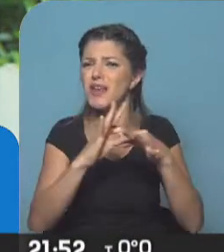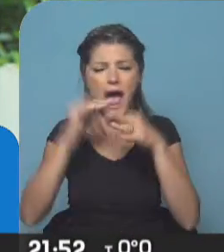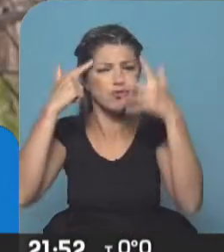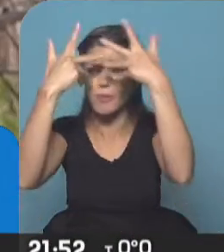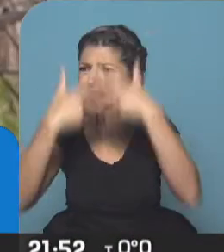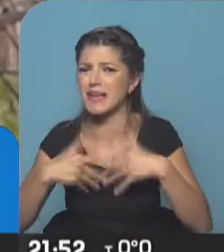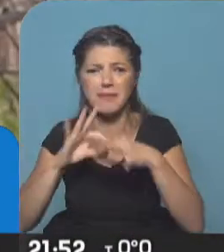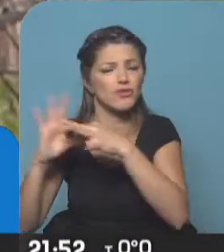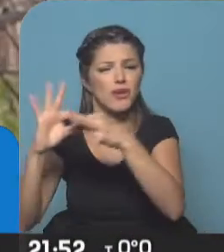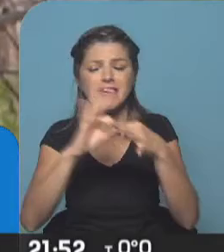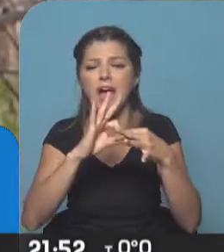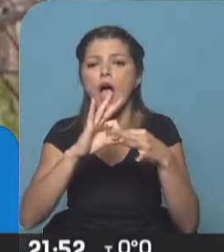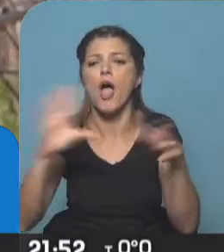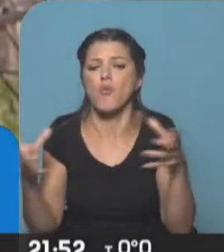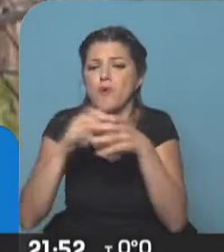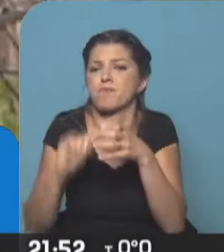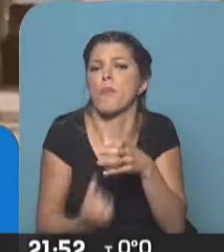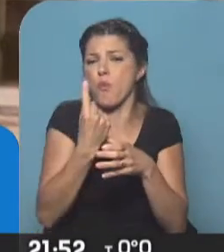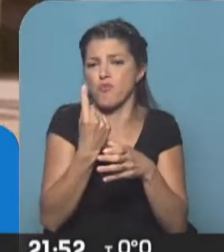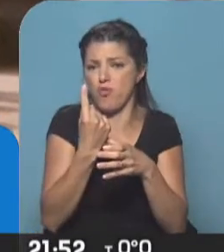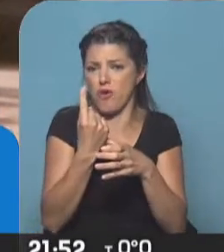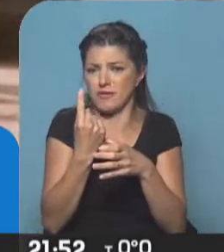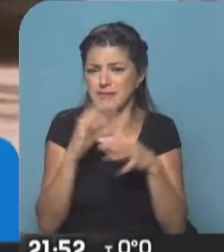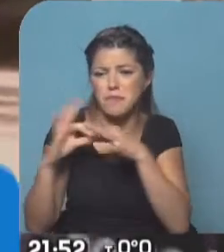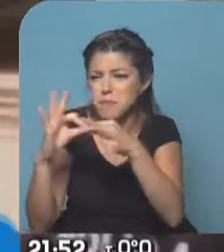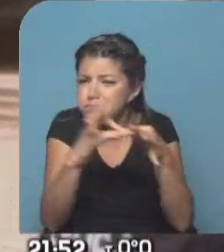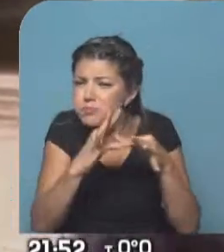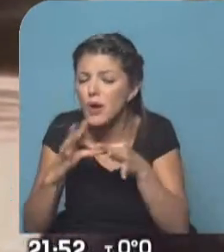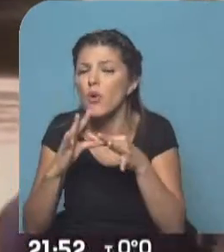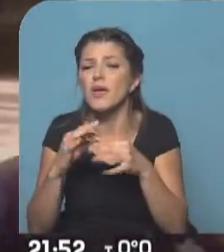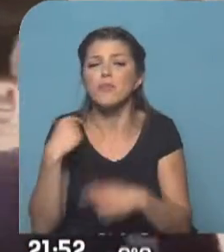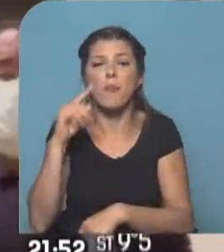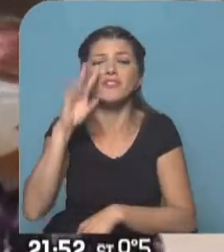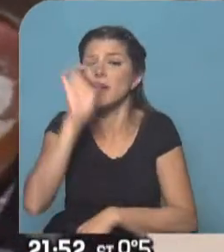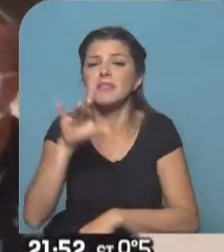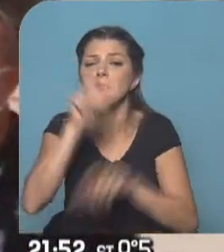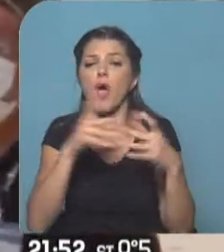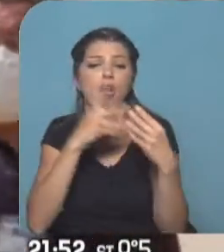se hace uno, se une, y ve usted gente que nada más está ayudando.